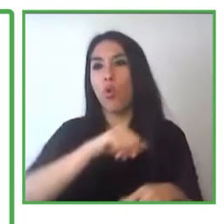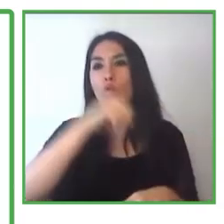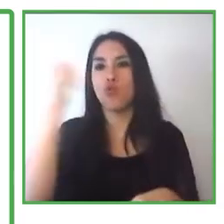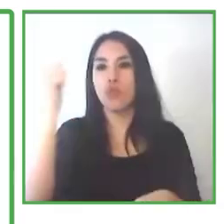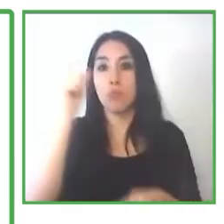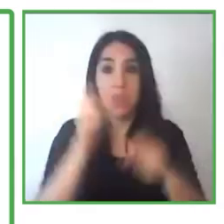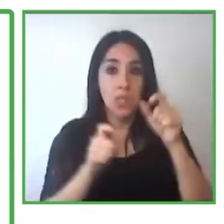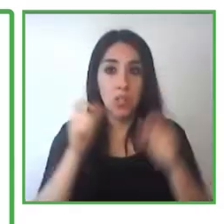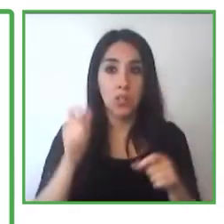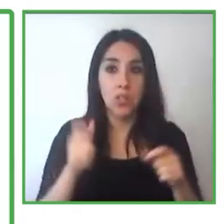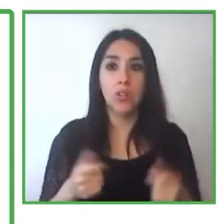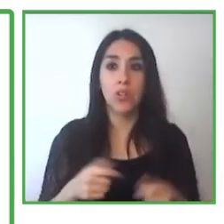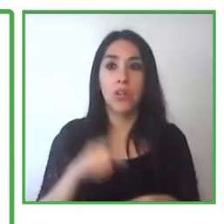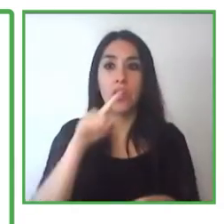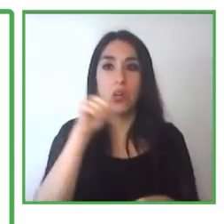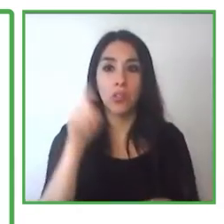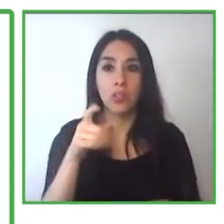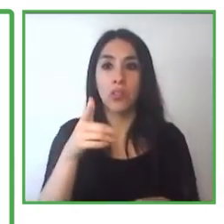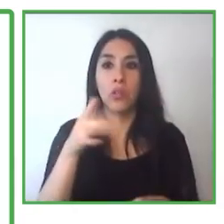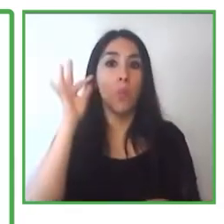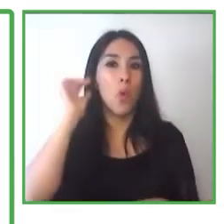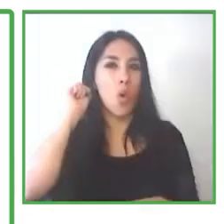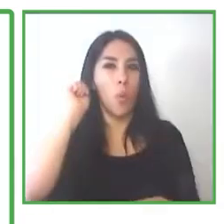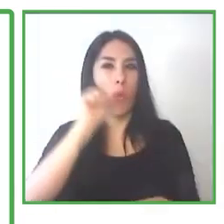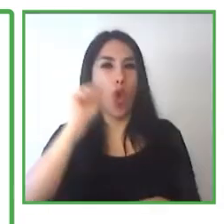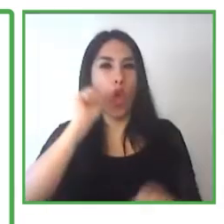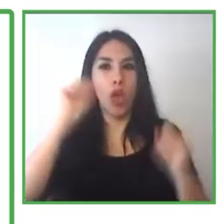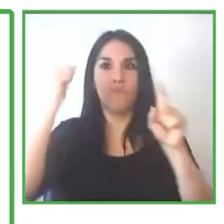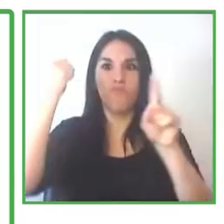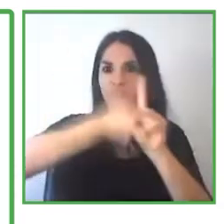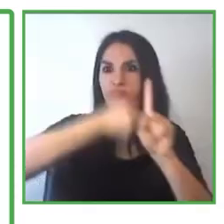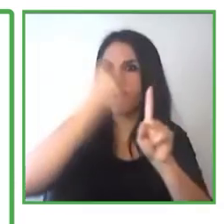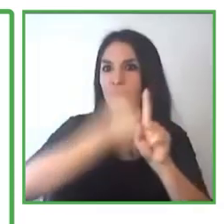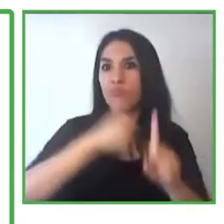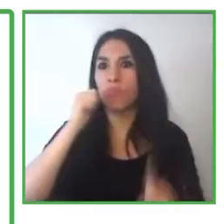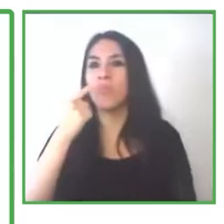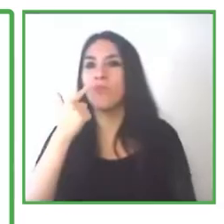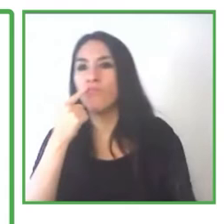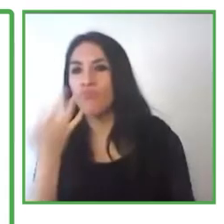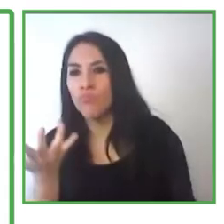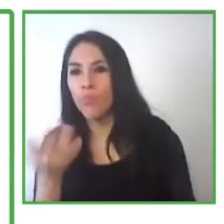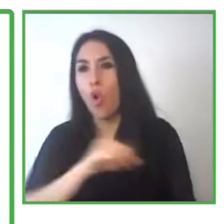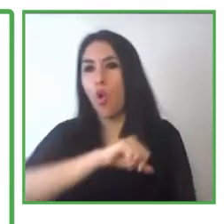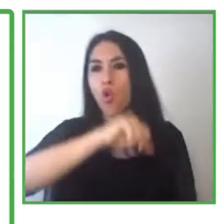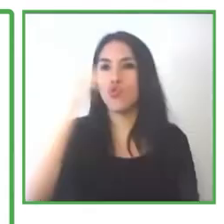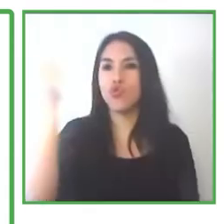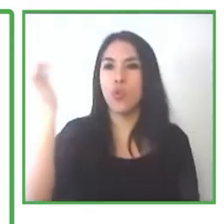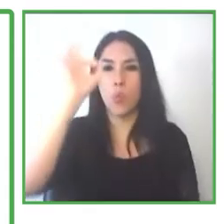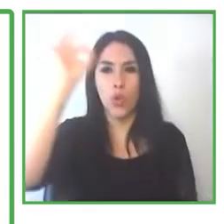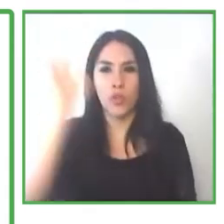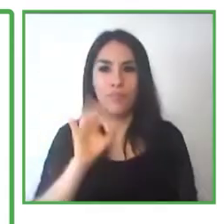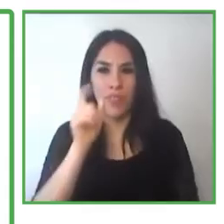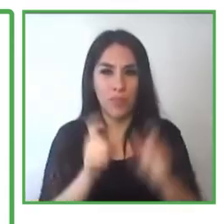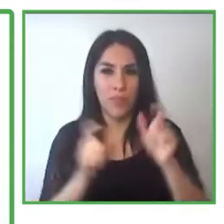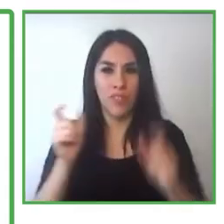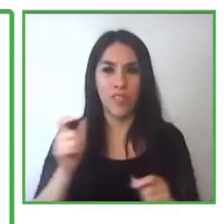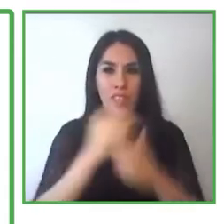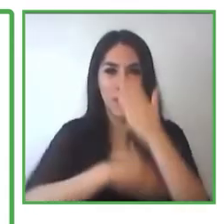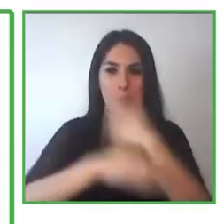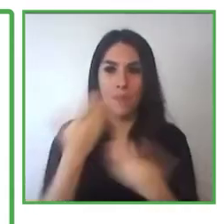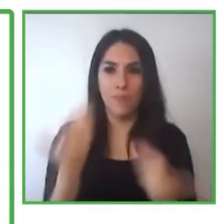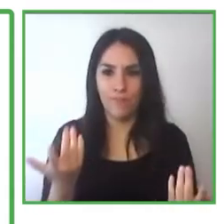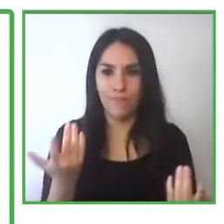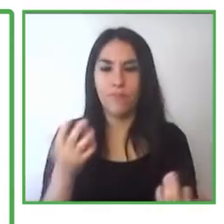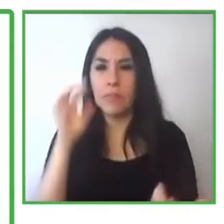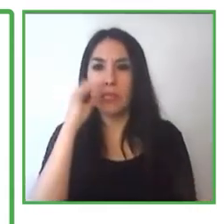un 25% son personas con algún tipo de discapacidad, ya sea física, psíquica, mental o sensorial. De hecho, casi el 50%,